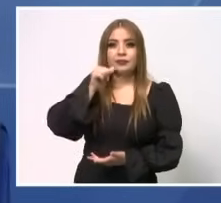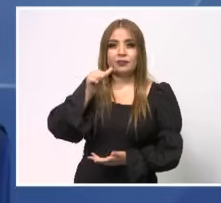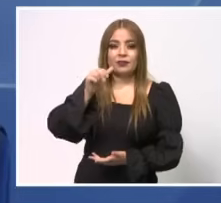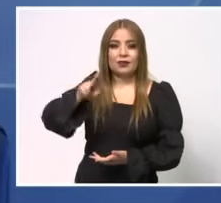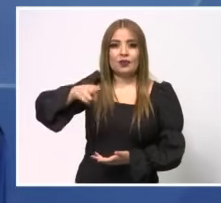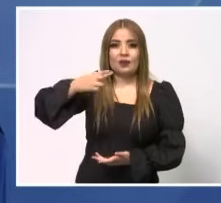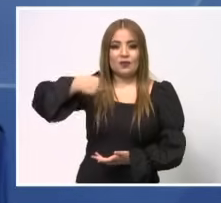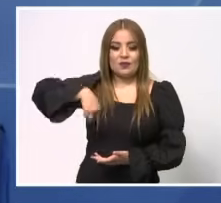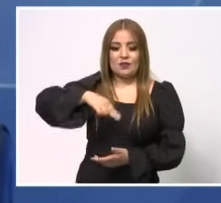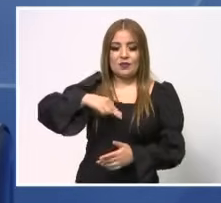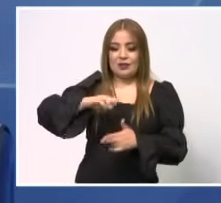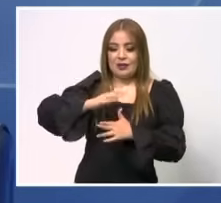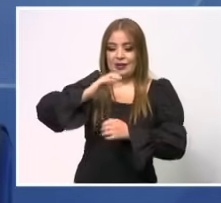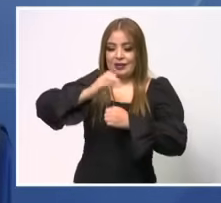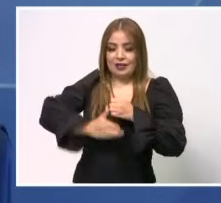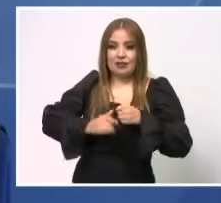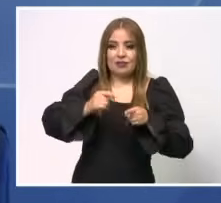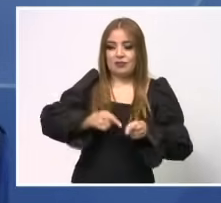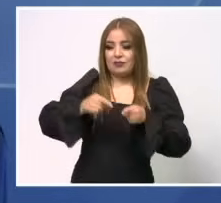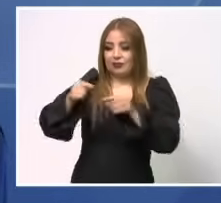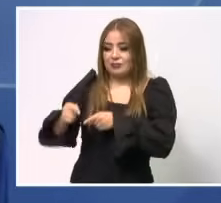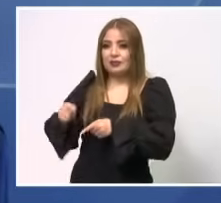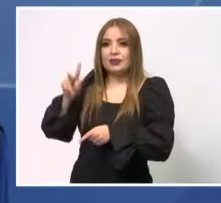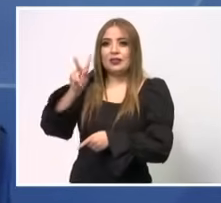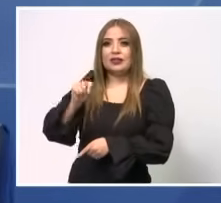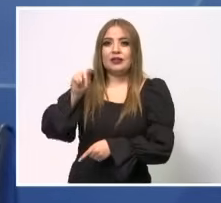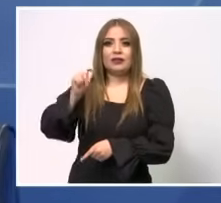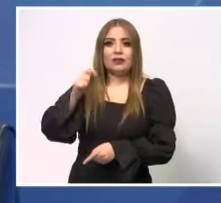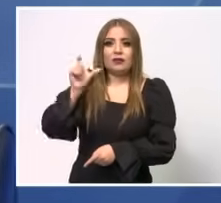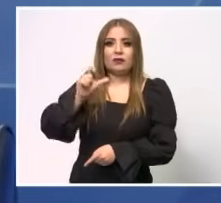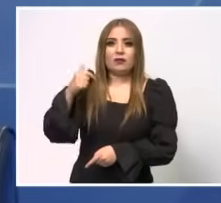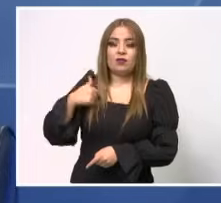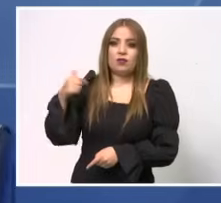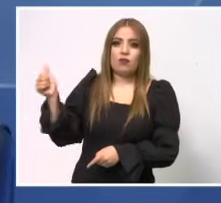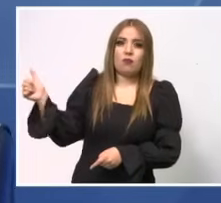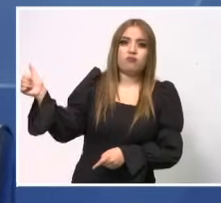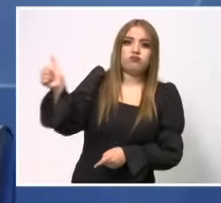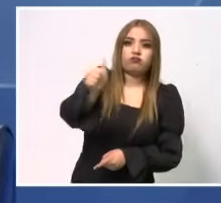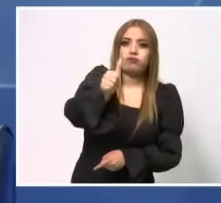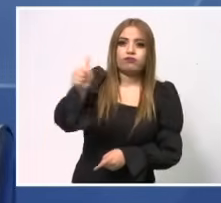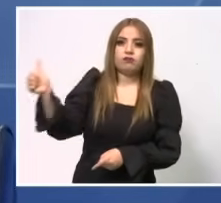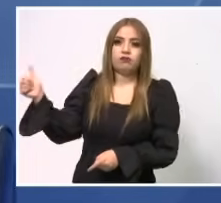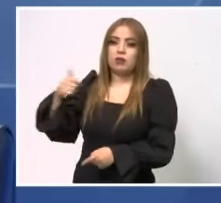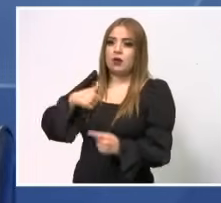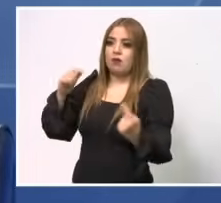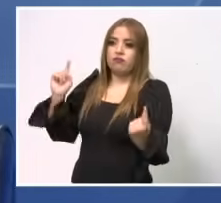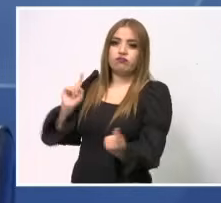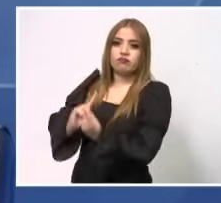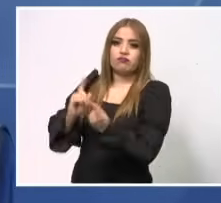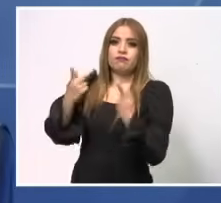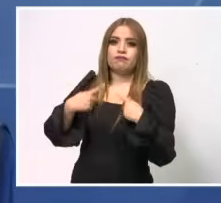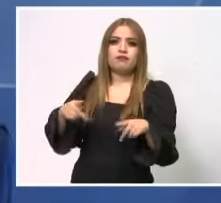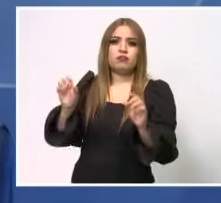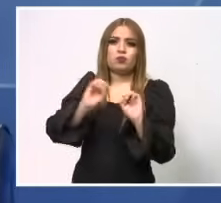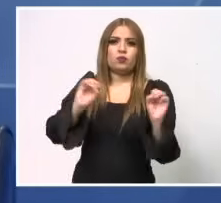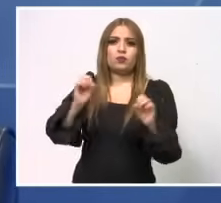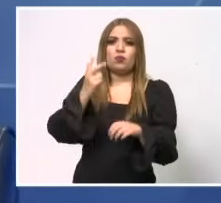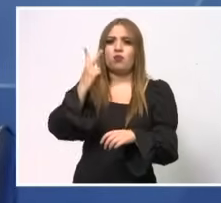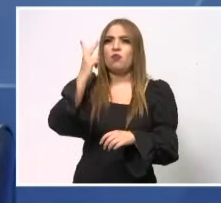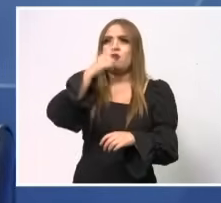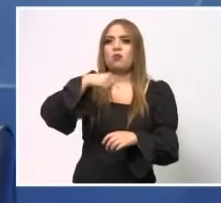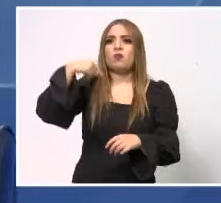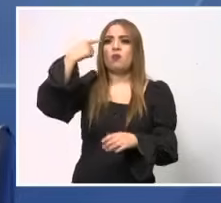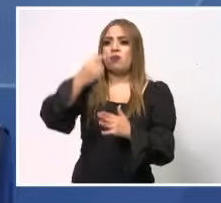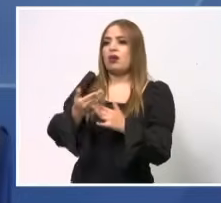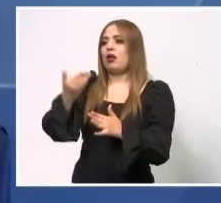posterior cuando yo cuando yo entro y salgo del estadio comúnmente yo no me topo a la gente no yo entro dos horas antes y salgo una